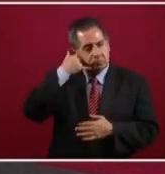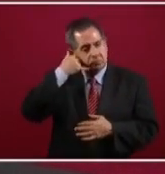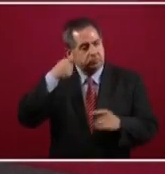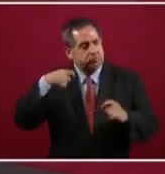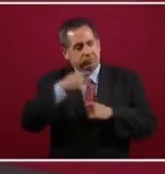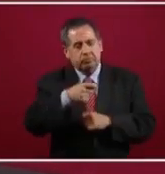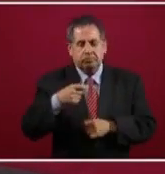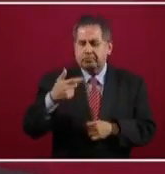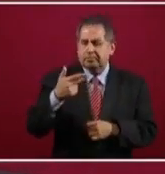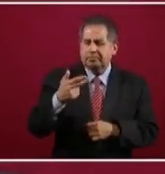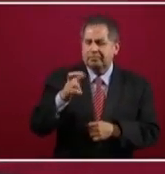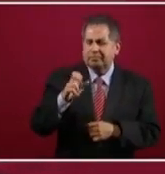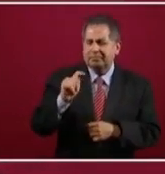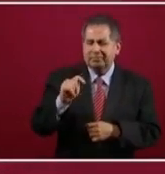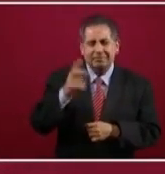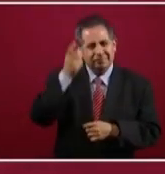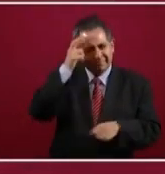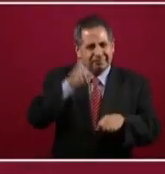Hertz.